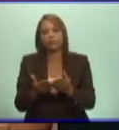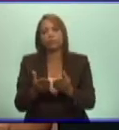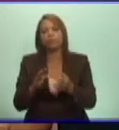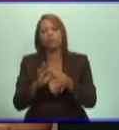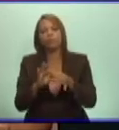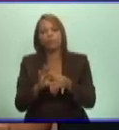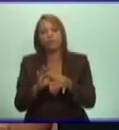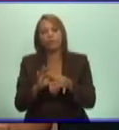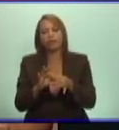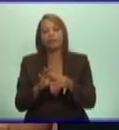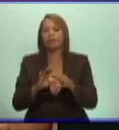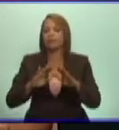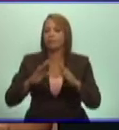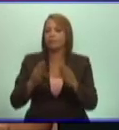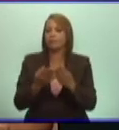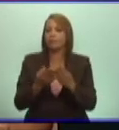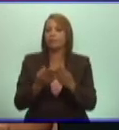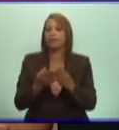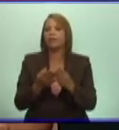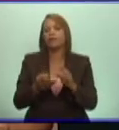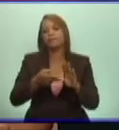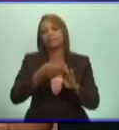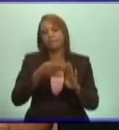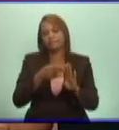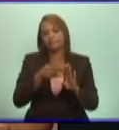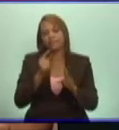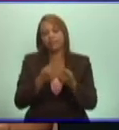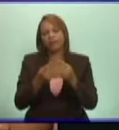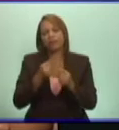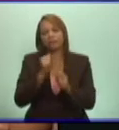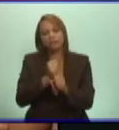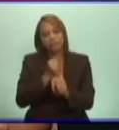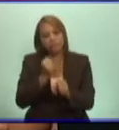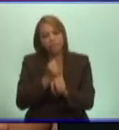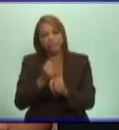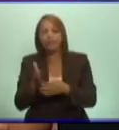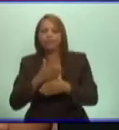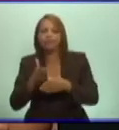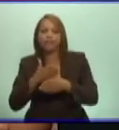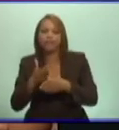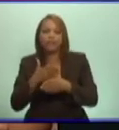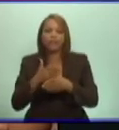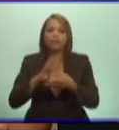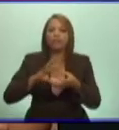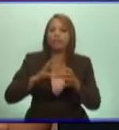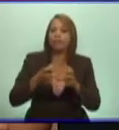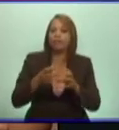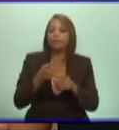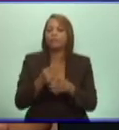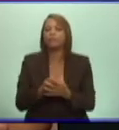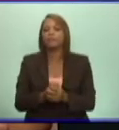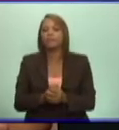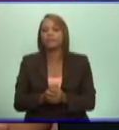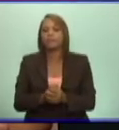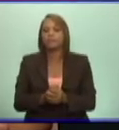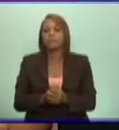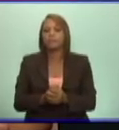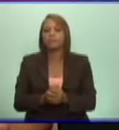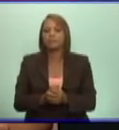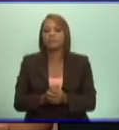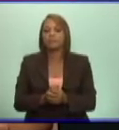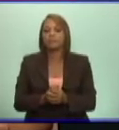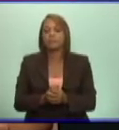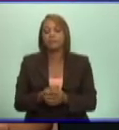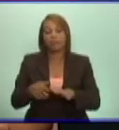todas las asignaturas, y es algo en lo que seguimos trabajando con las diferentes variantes, y es una actividad básica que esperamos